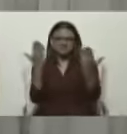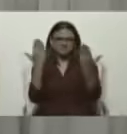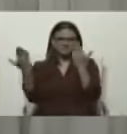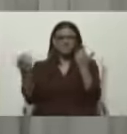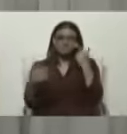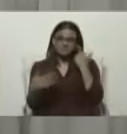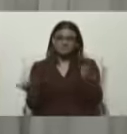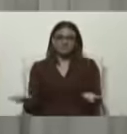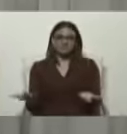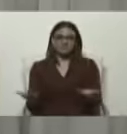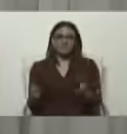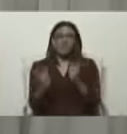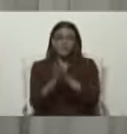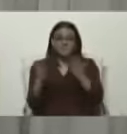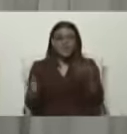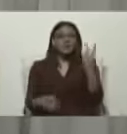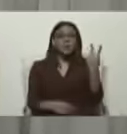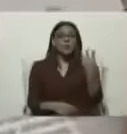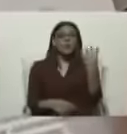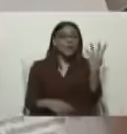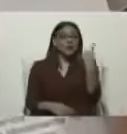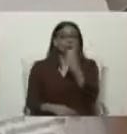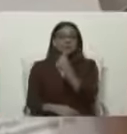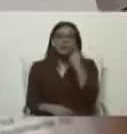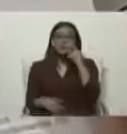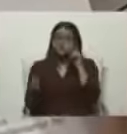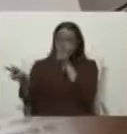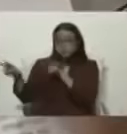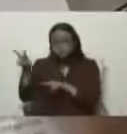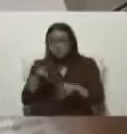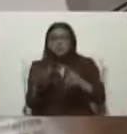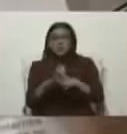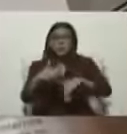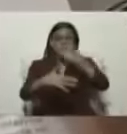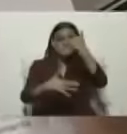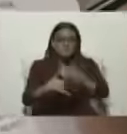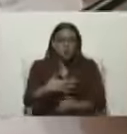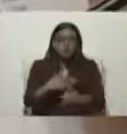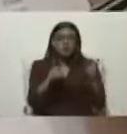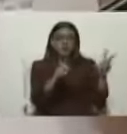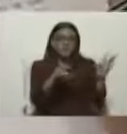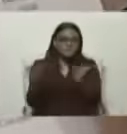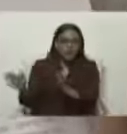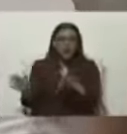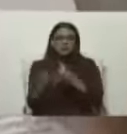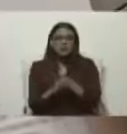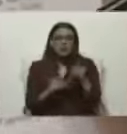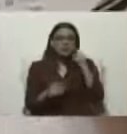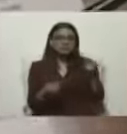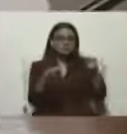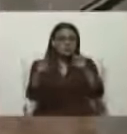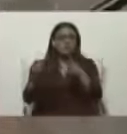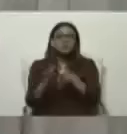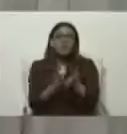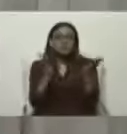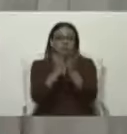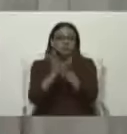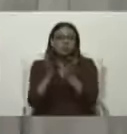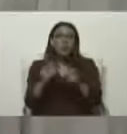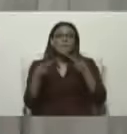Está en la página 41. Este mecanismo creará incentivos a las instituciones educativas para competir por la